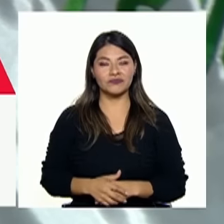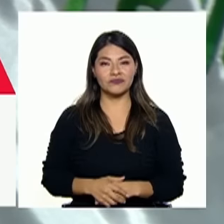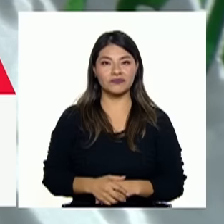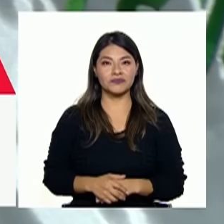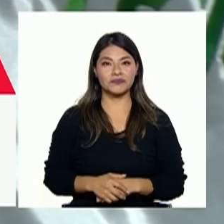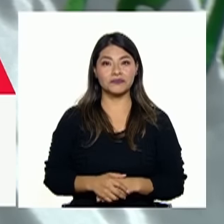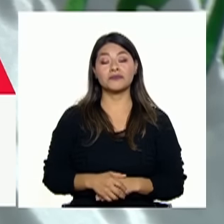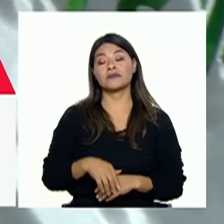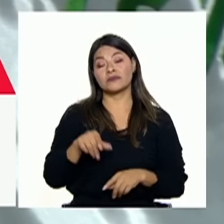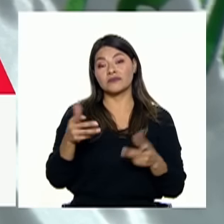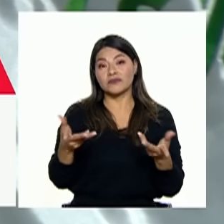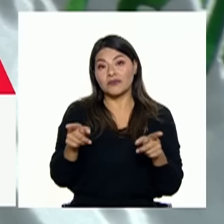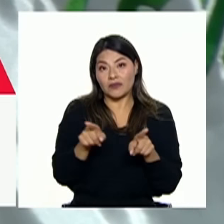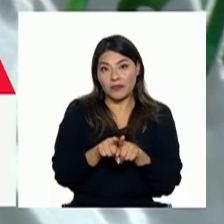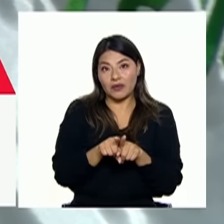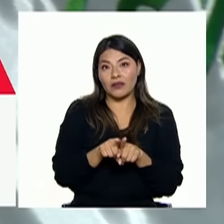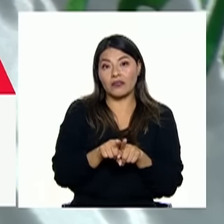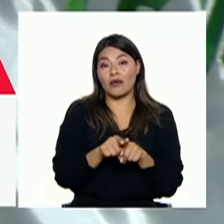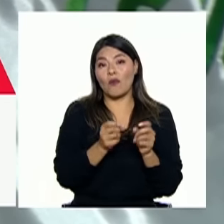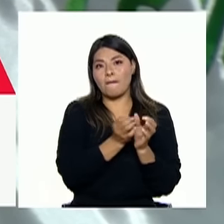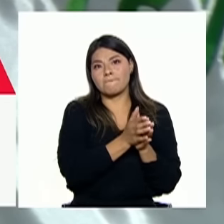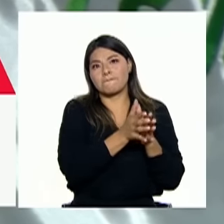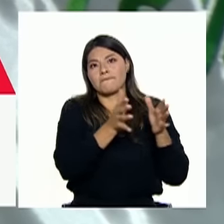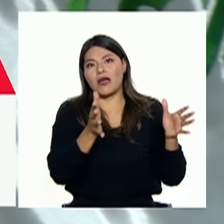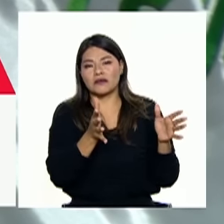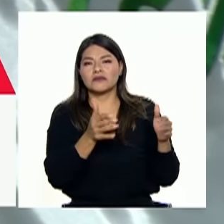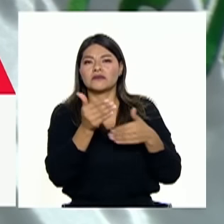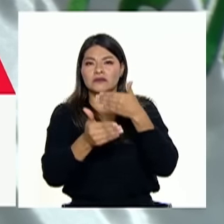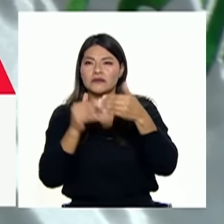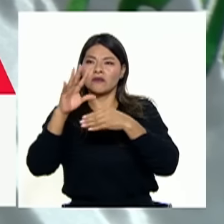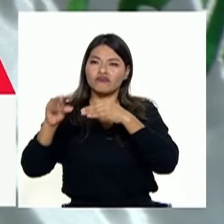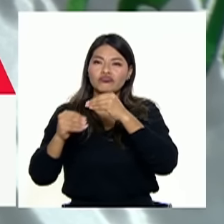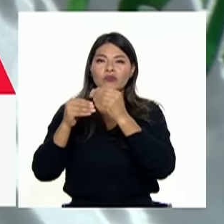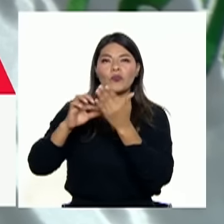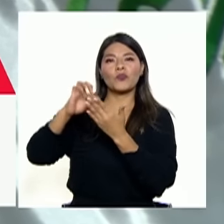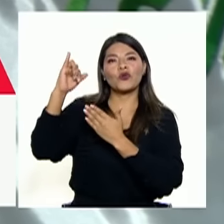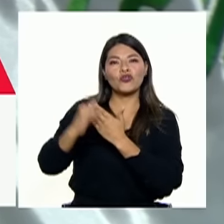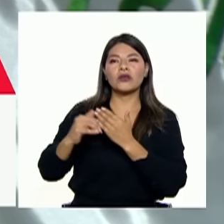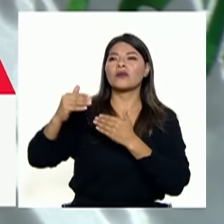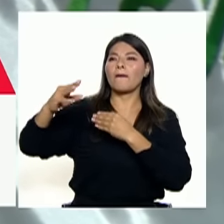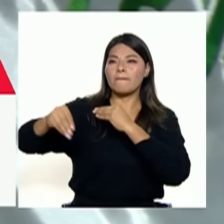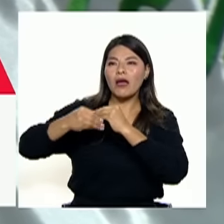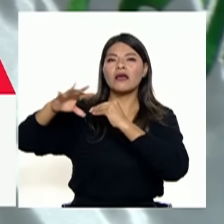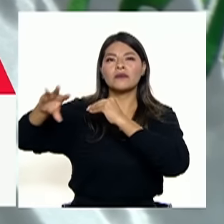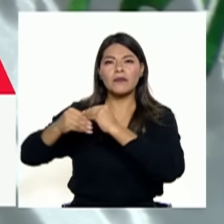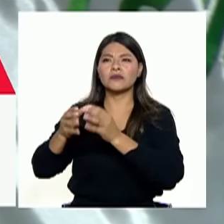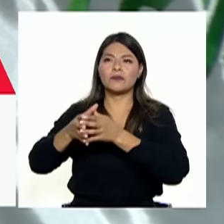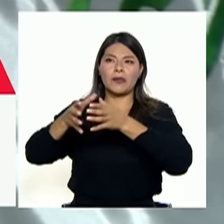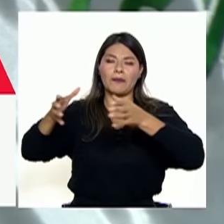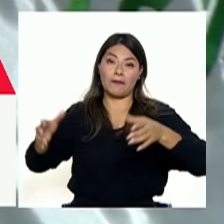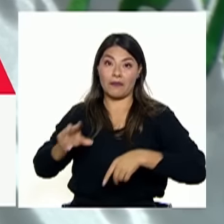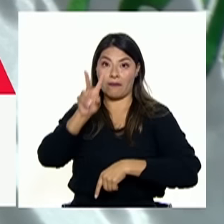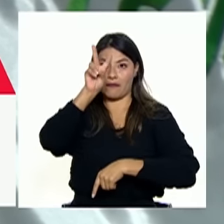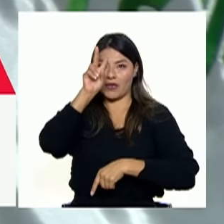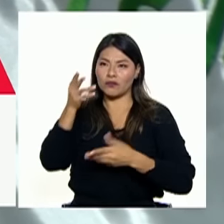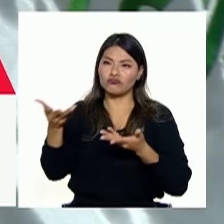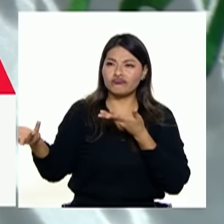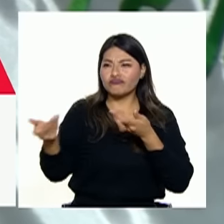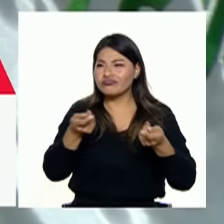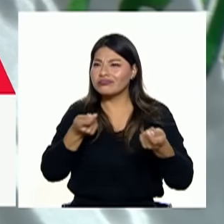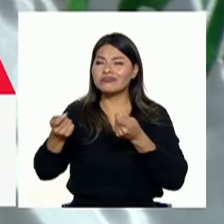Y por si esto fuera poco, se implementarán los siguientes grandes proyectos que darán otro gran impulso a la economía peruana y que ayudarán